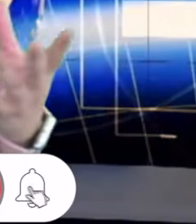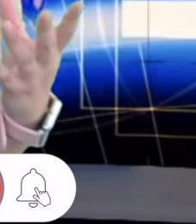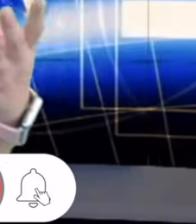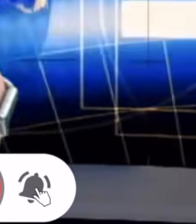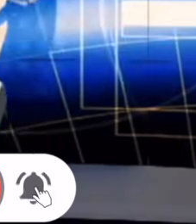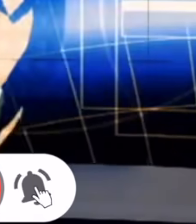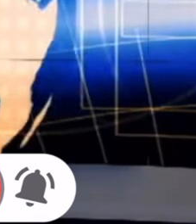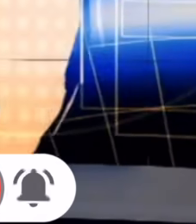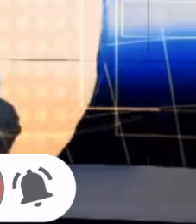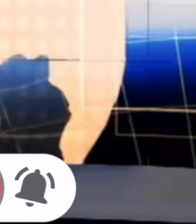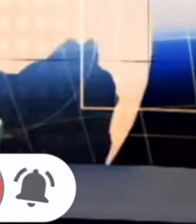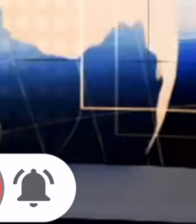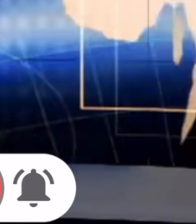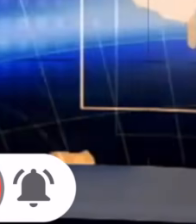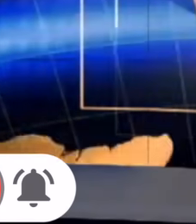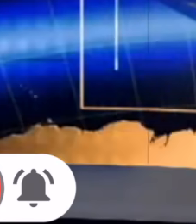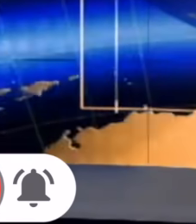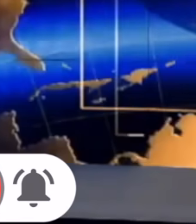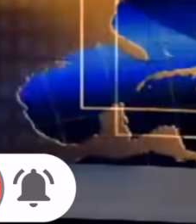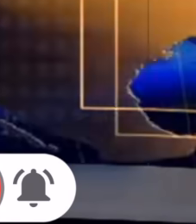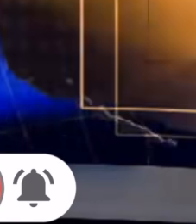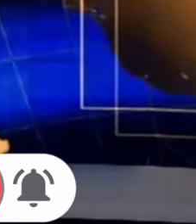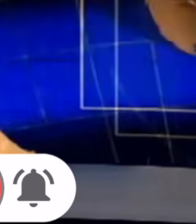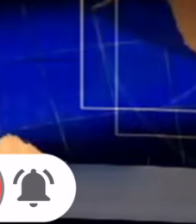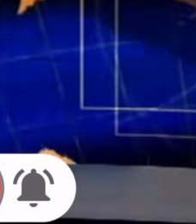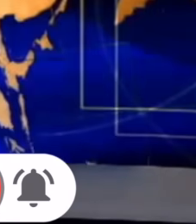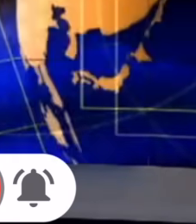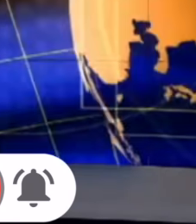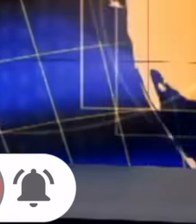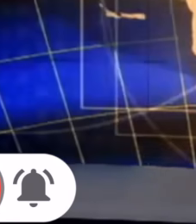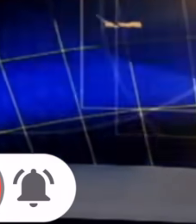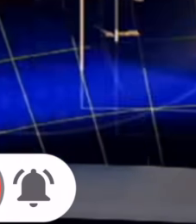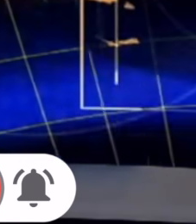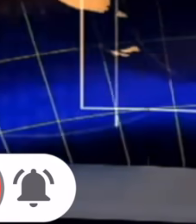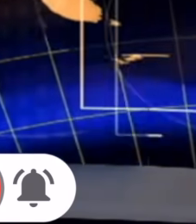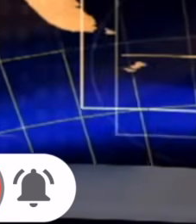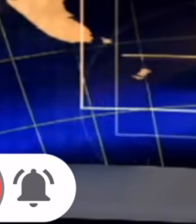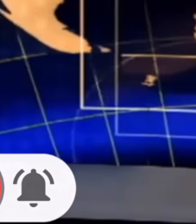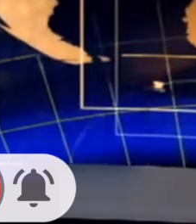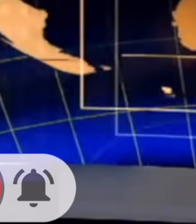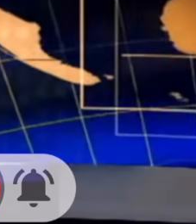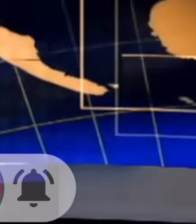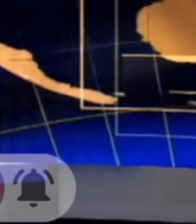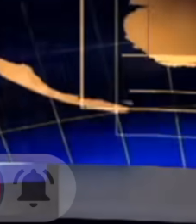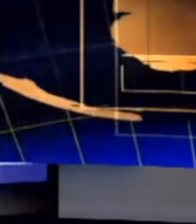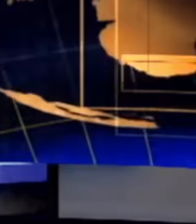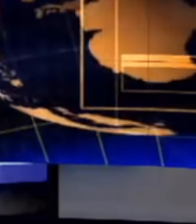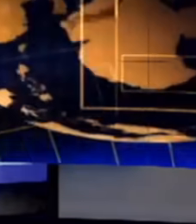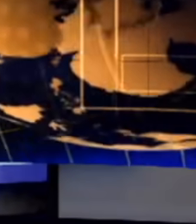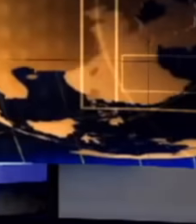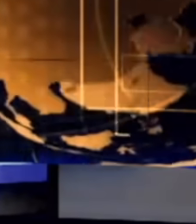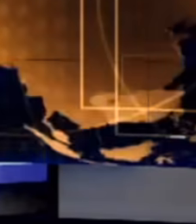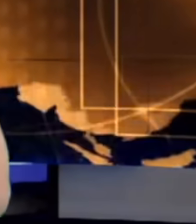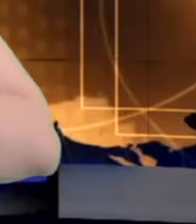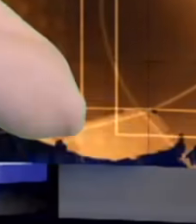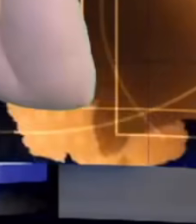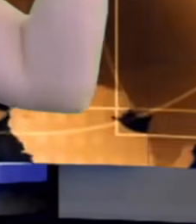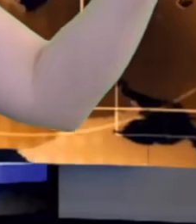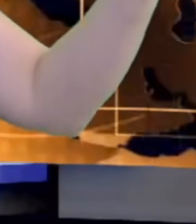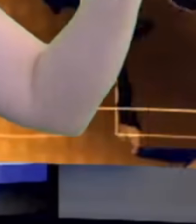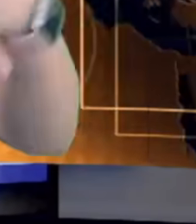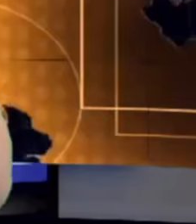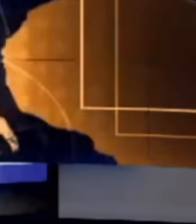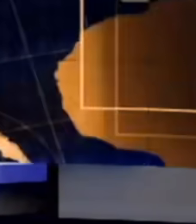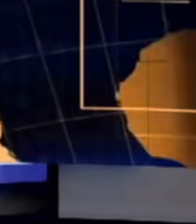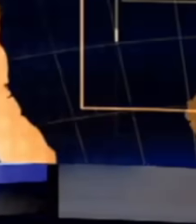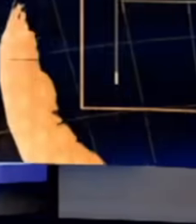yo soy su amiga carolina garcía y los invito a que se suscriban y activen la campanita de las notificaciones para que no se pierdan de la información que